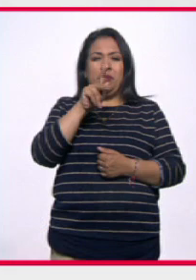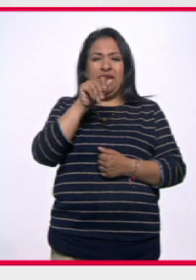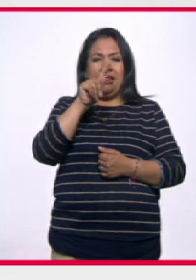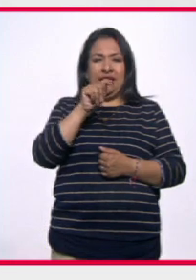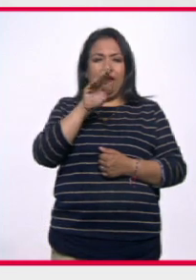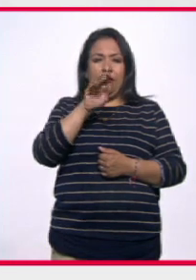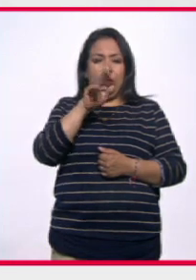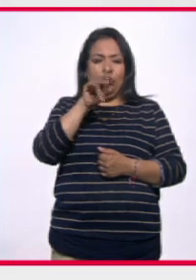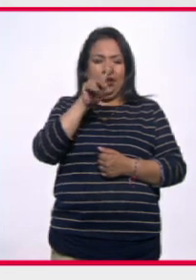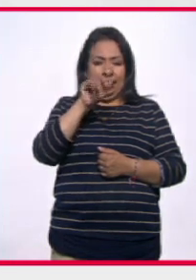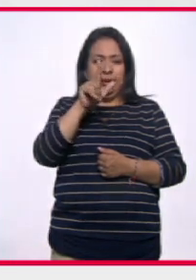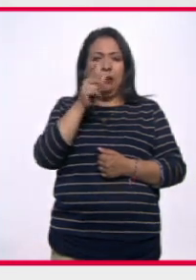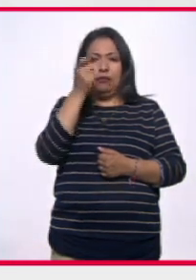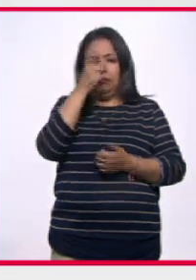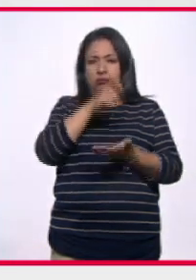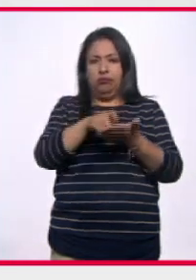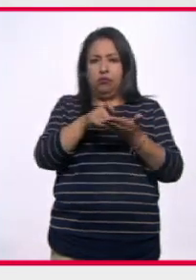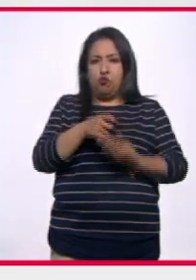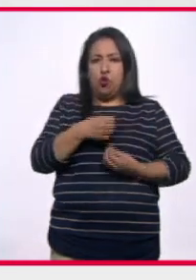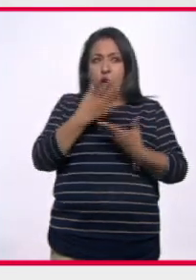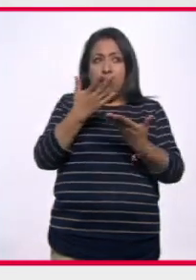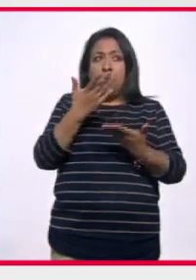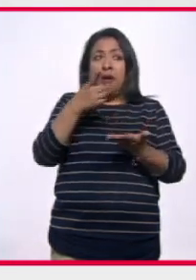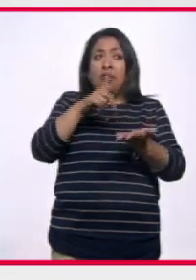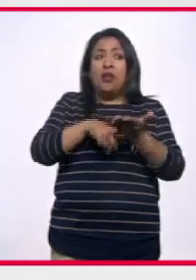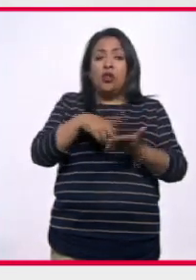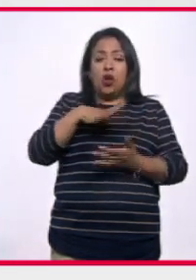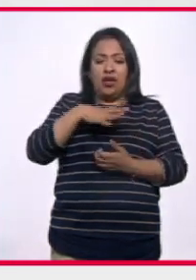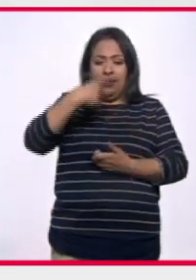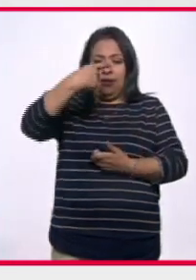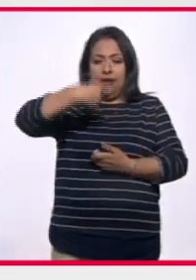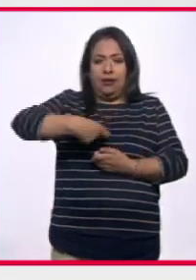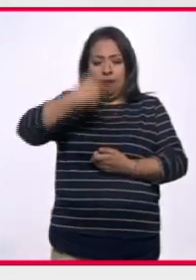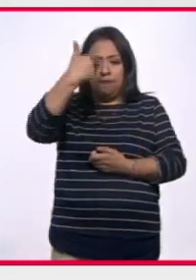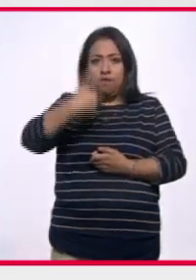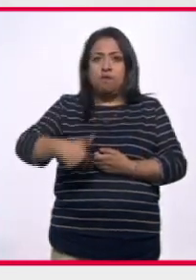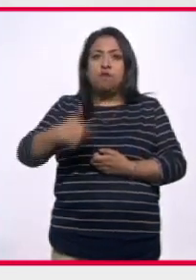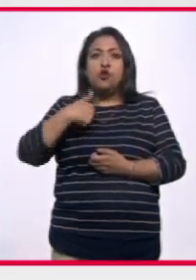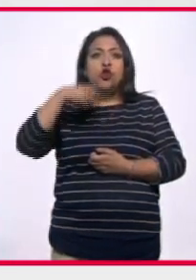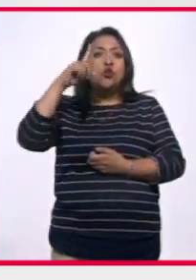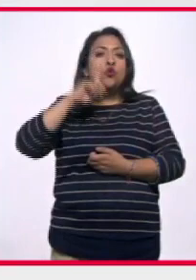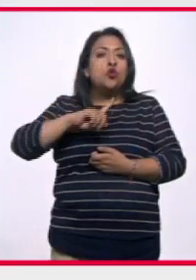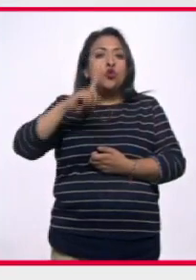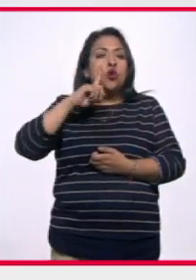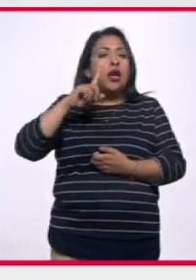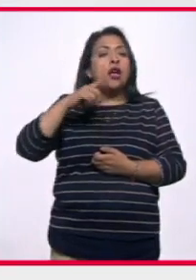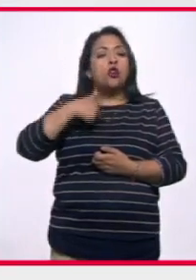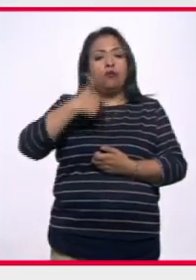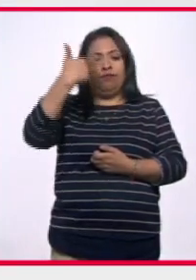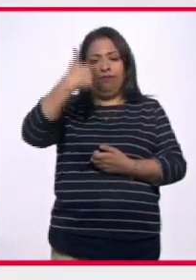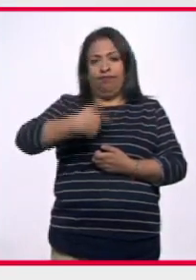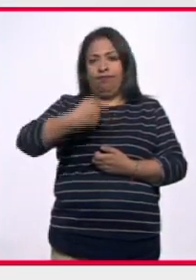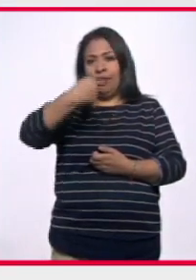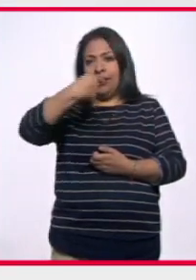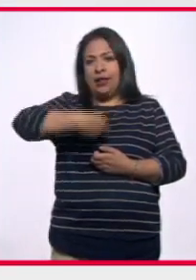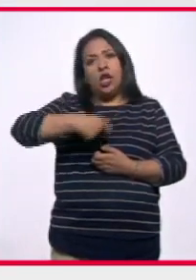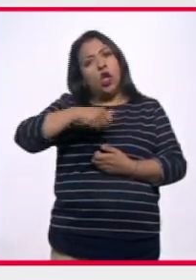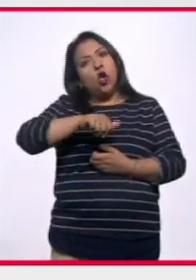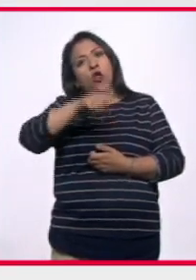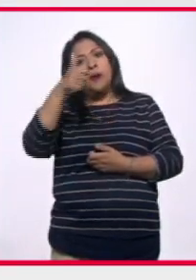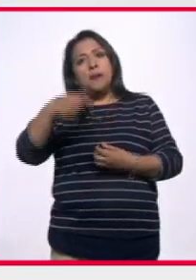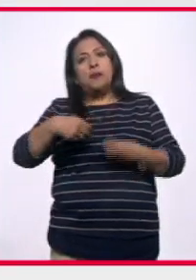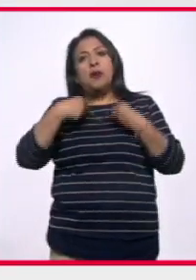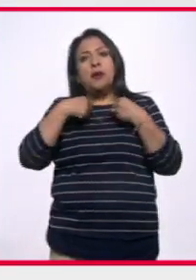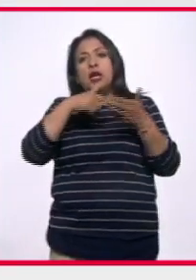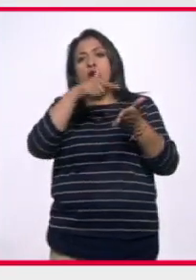poemas está la identidad la identidad de ser mujer la identidad de ser otra la identidad de vivir en